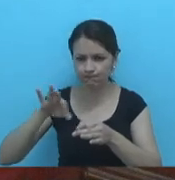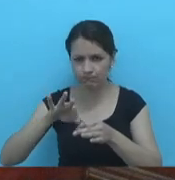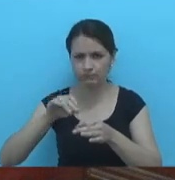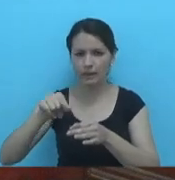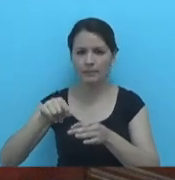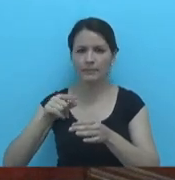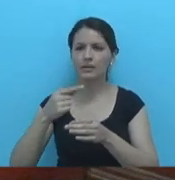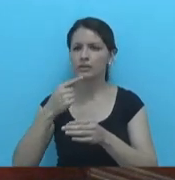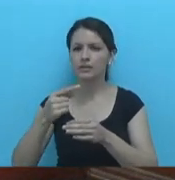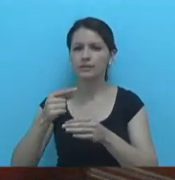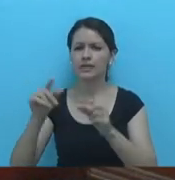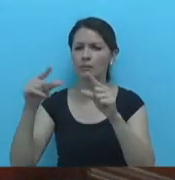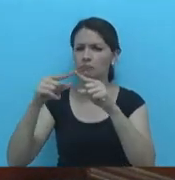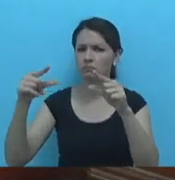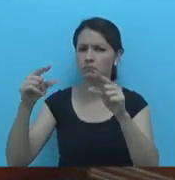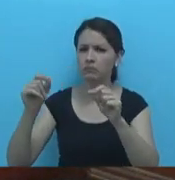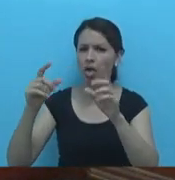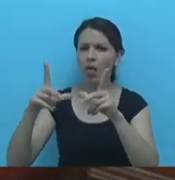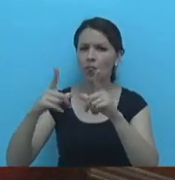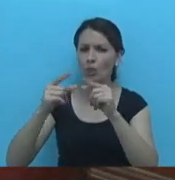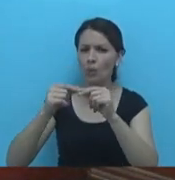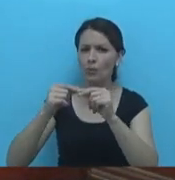101-207-1979, anotado en la matrícula número